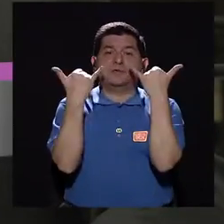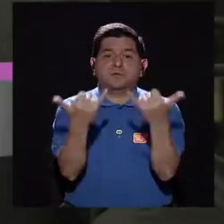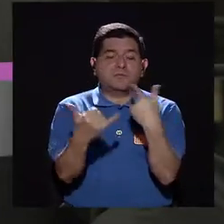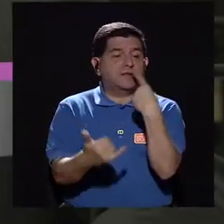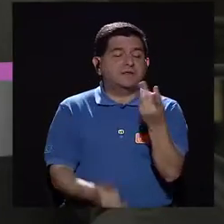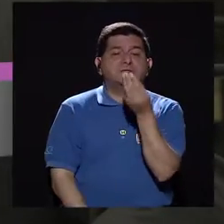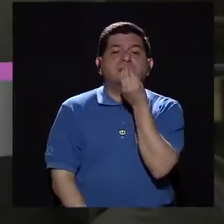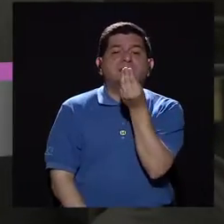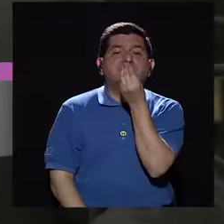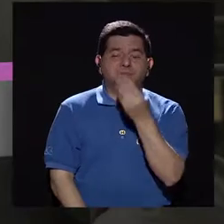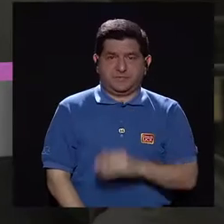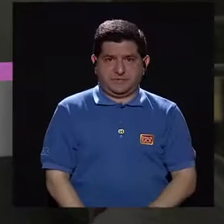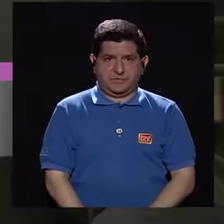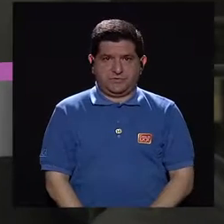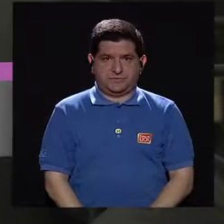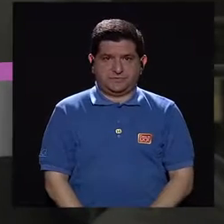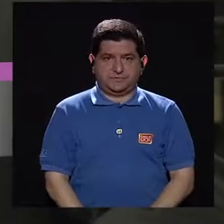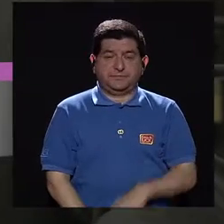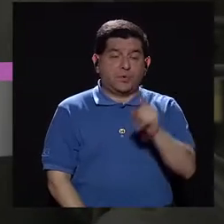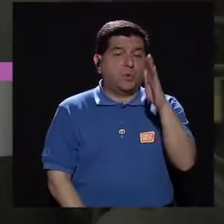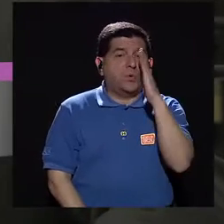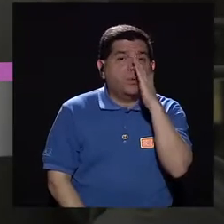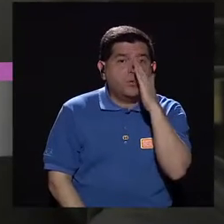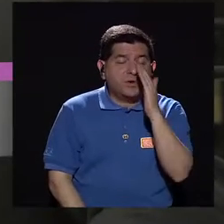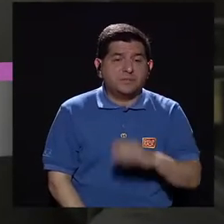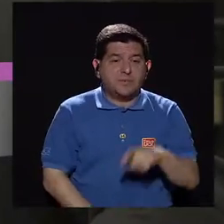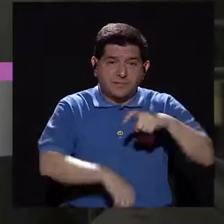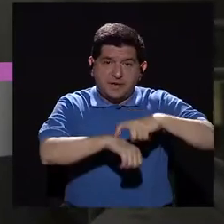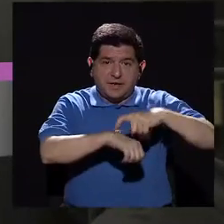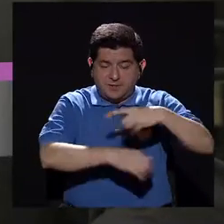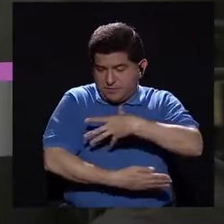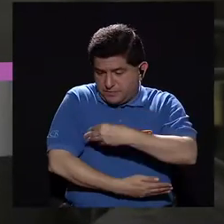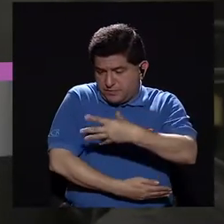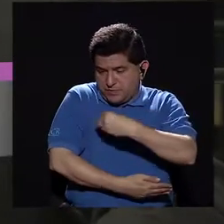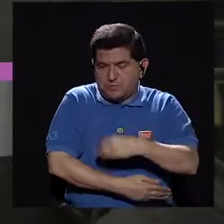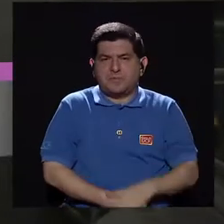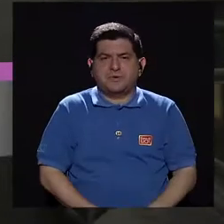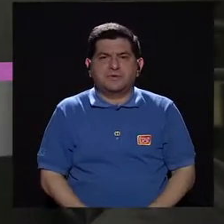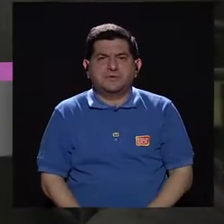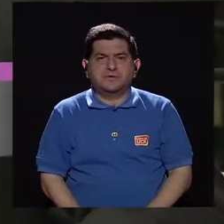bloque indicaba de alimentos que una madre que está dando de lactar,